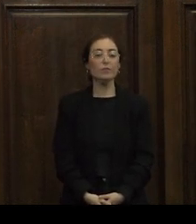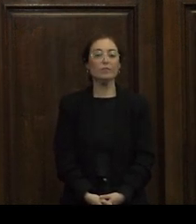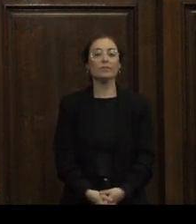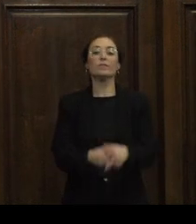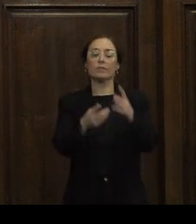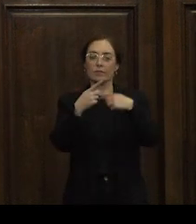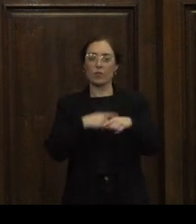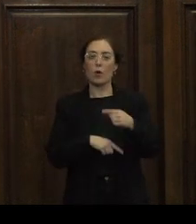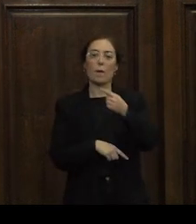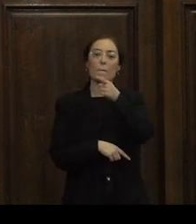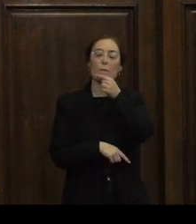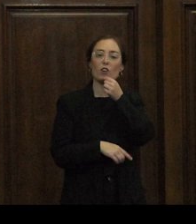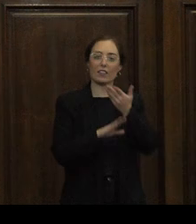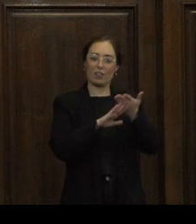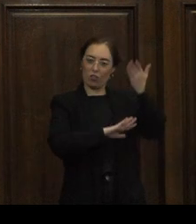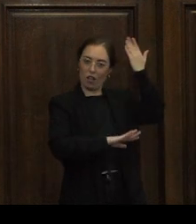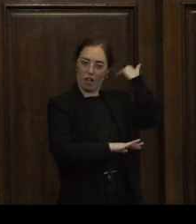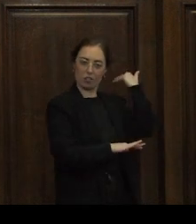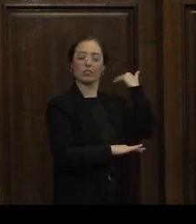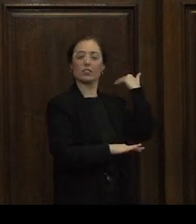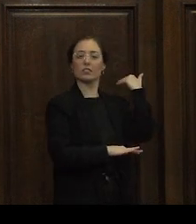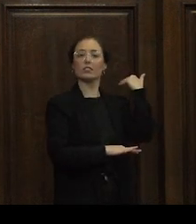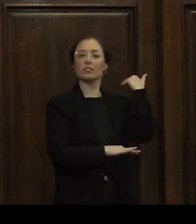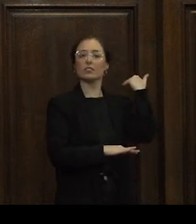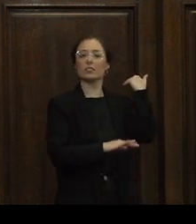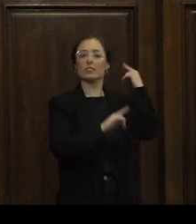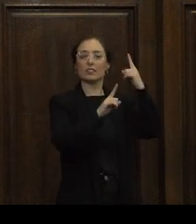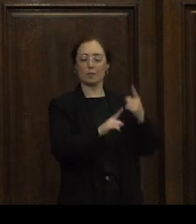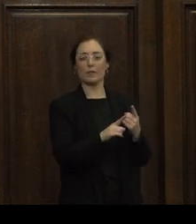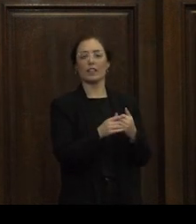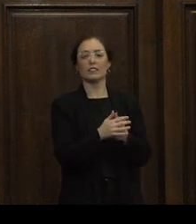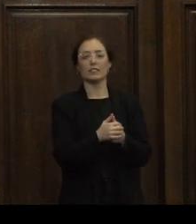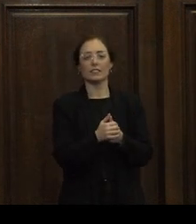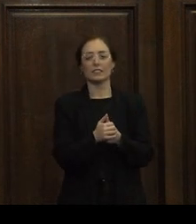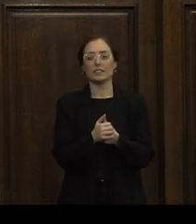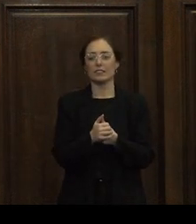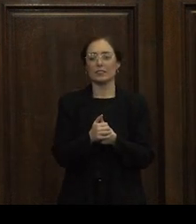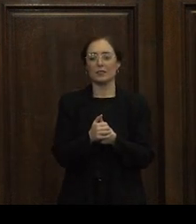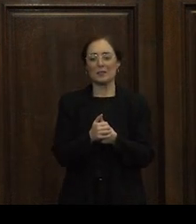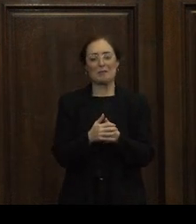Distintos, por lo tanto, de los políticos estadistas de la era analógica, moderna, industrial, disciplinaria.